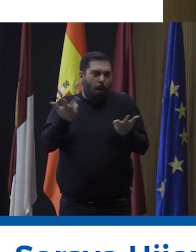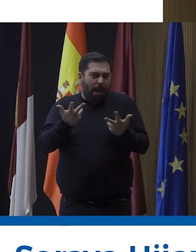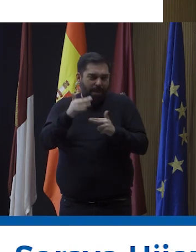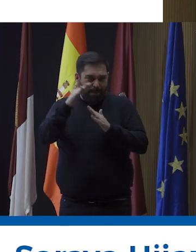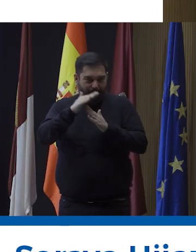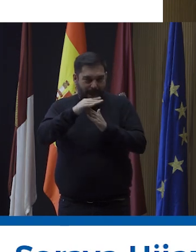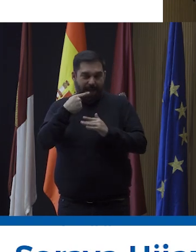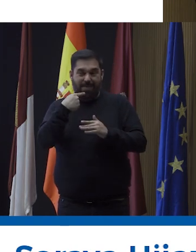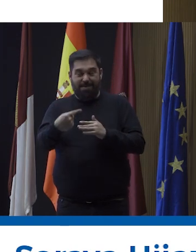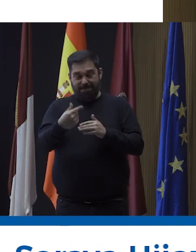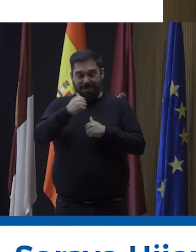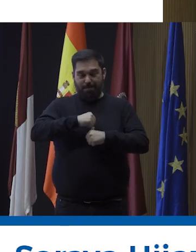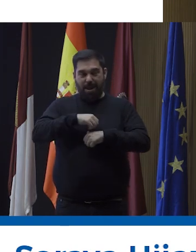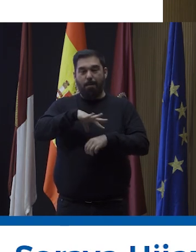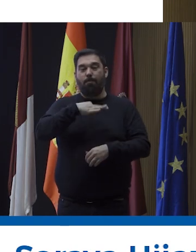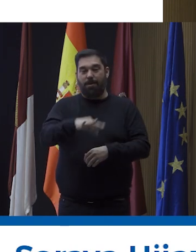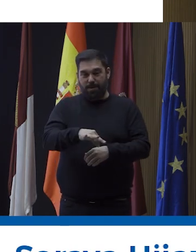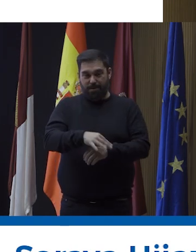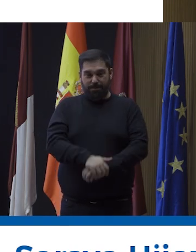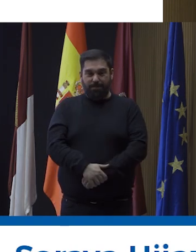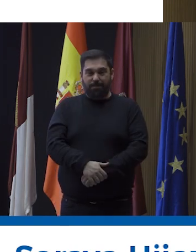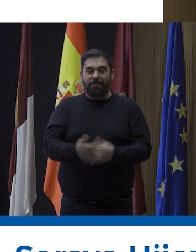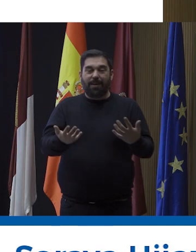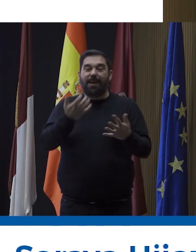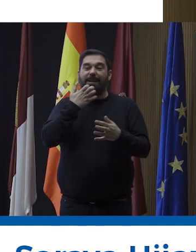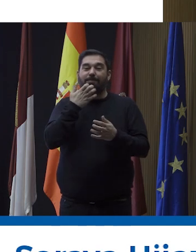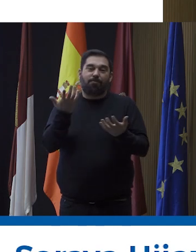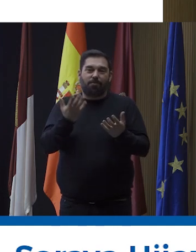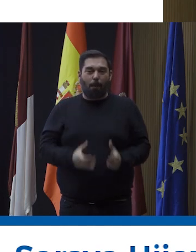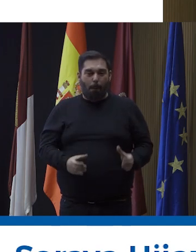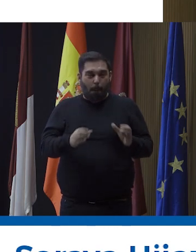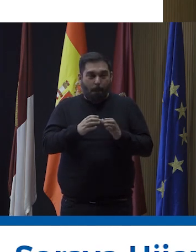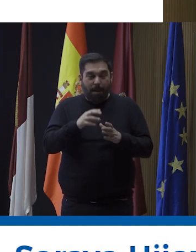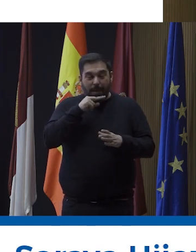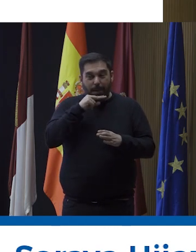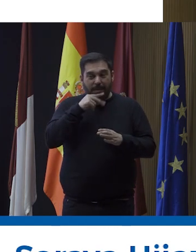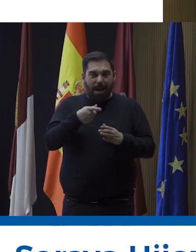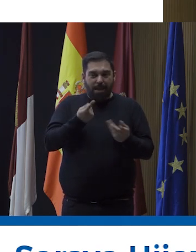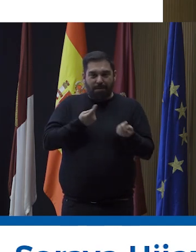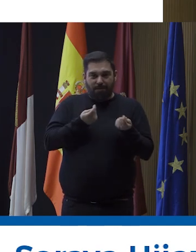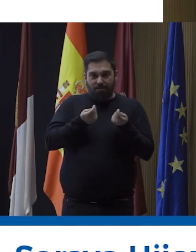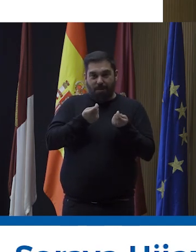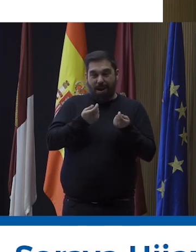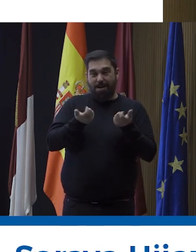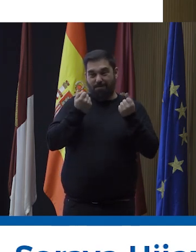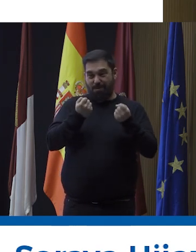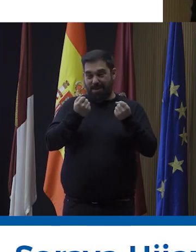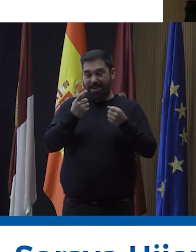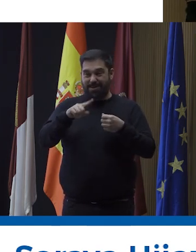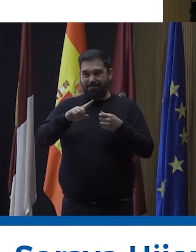no, que puede esperar, ¿vale? Porque si no, pues la vejiga toma el control, el poder y nosotros vamos detrás de la